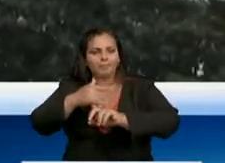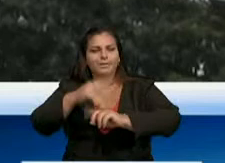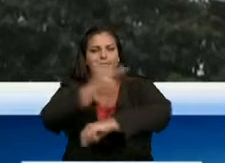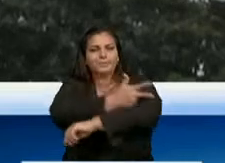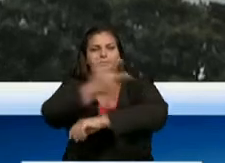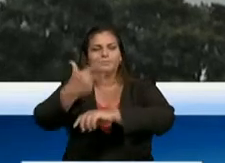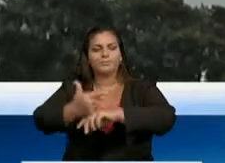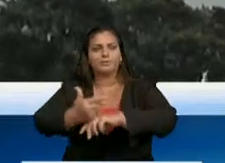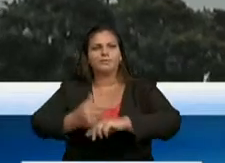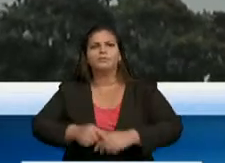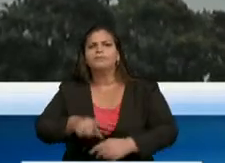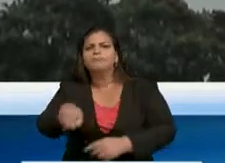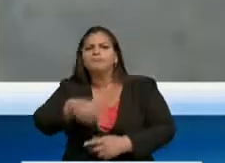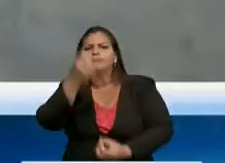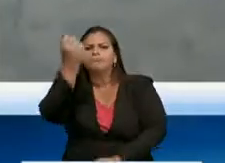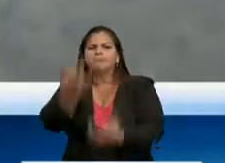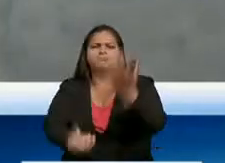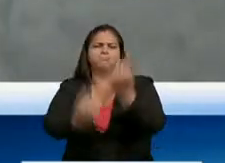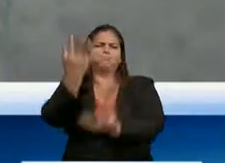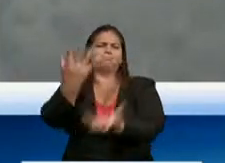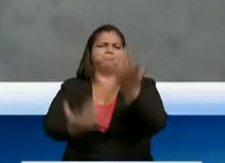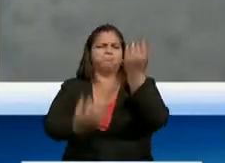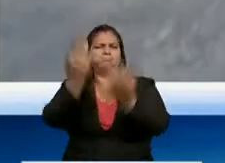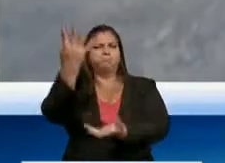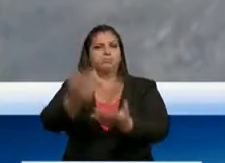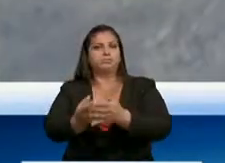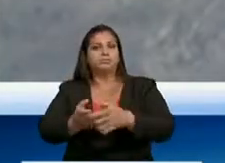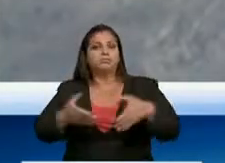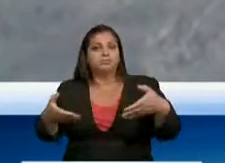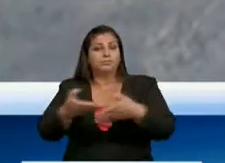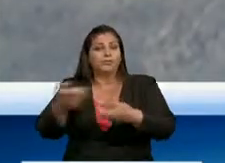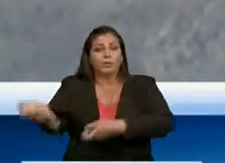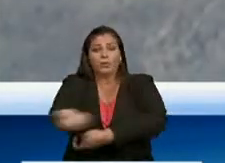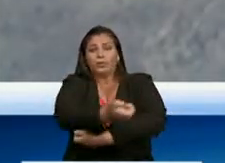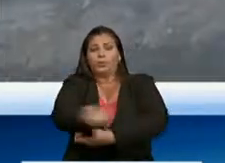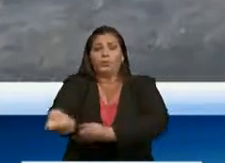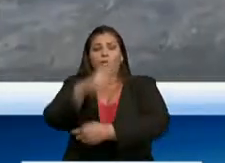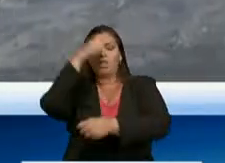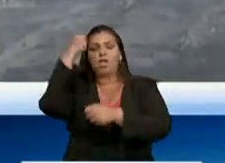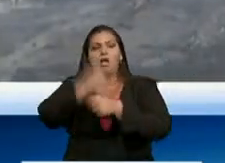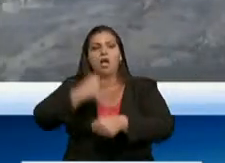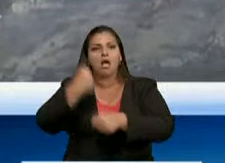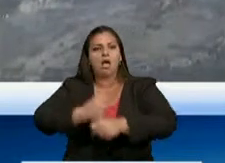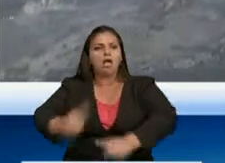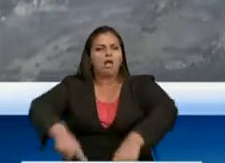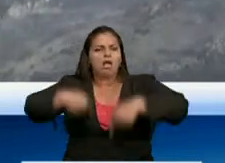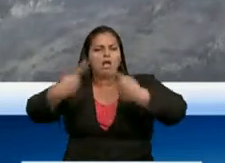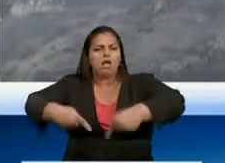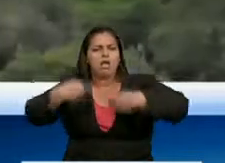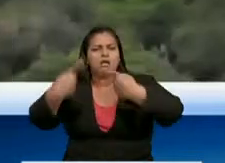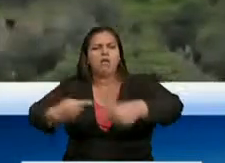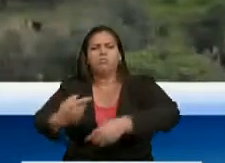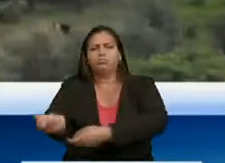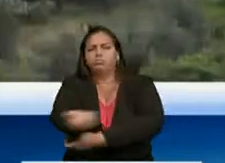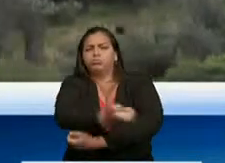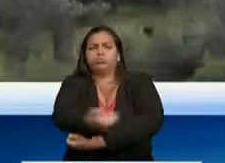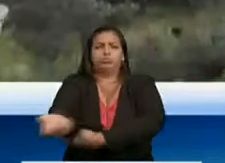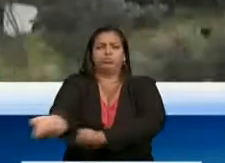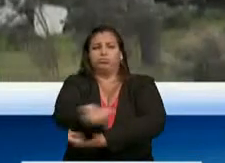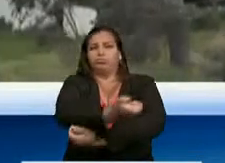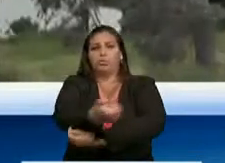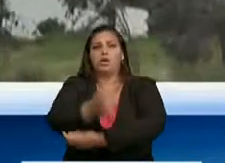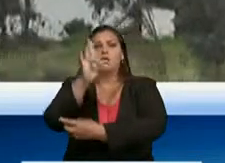se ven afectadas por las llamas. El trabajo de los integrantes de la Casaca Roja es constante, asegurando que han sometido el fuego en